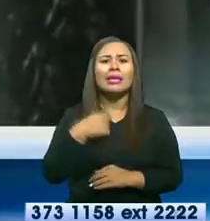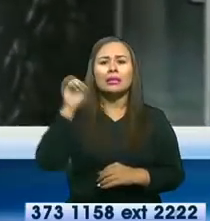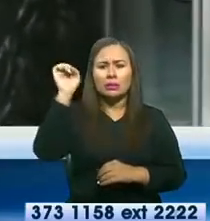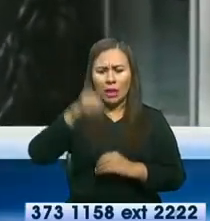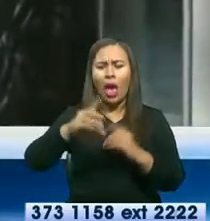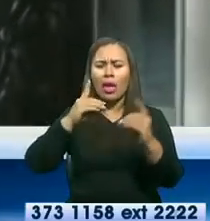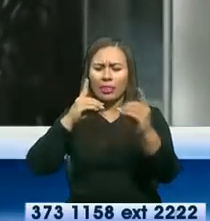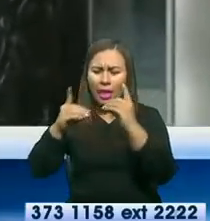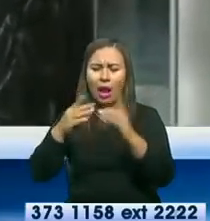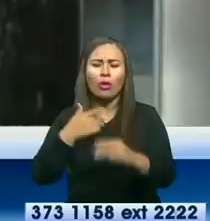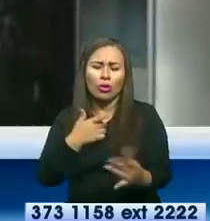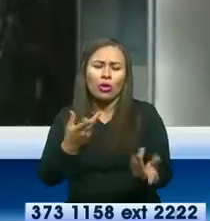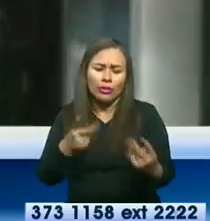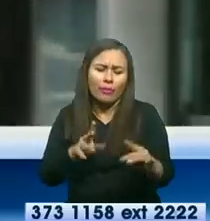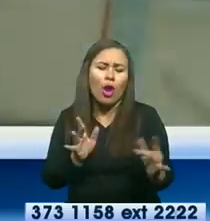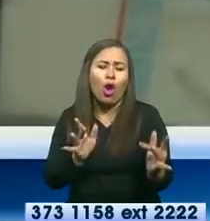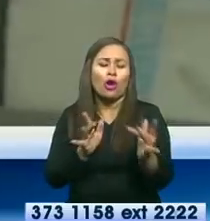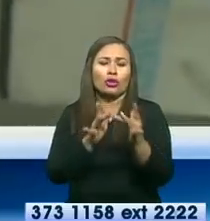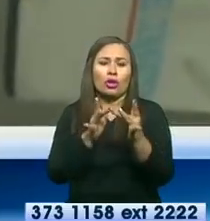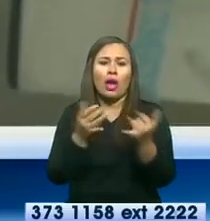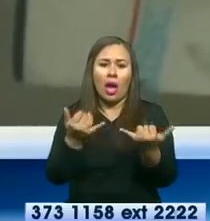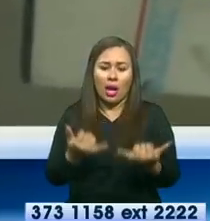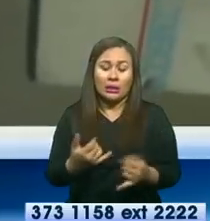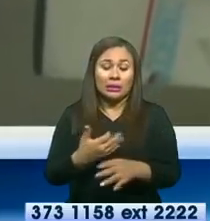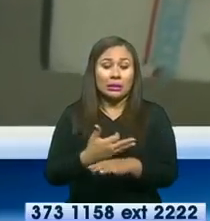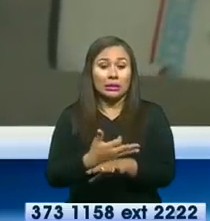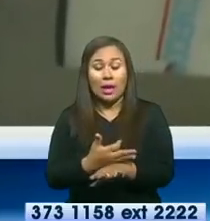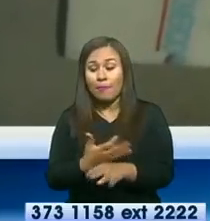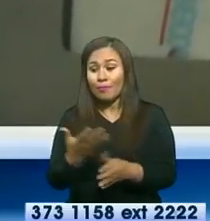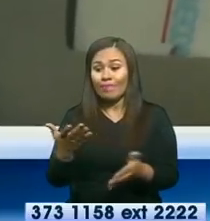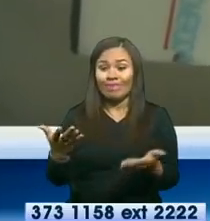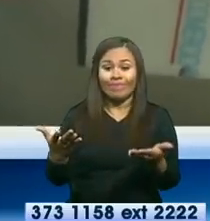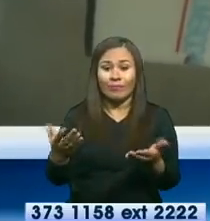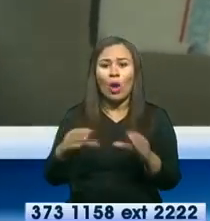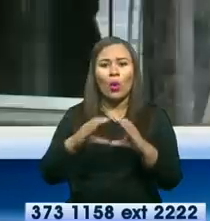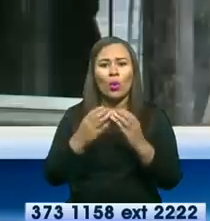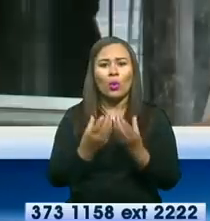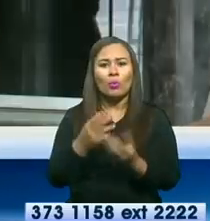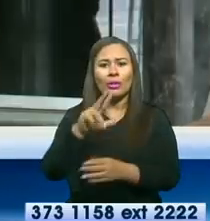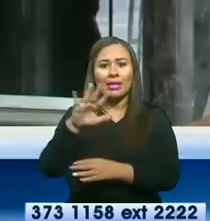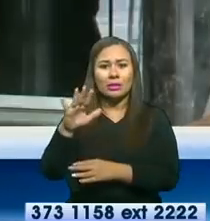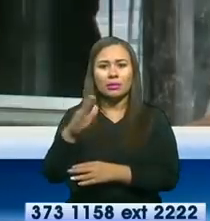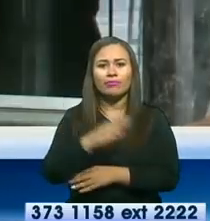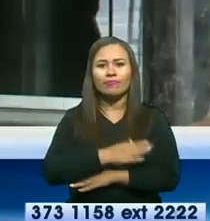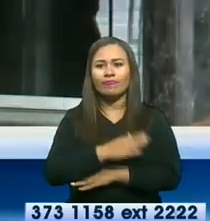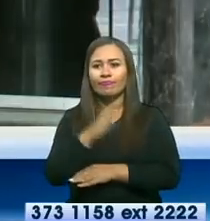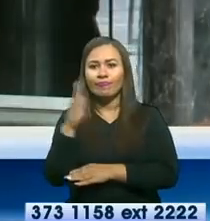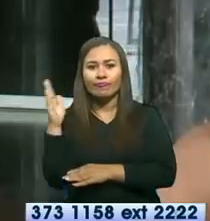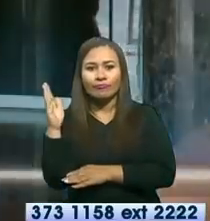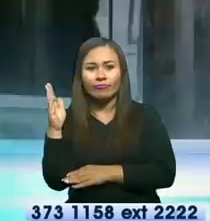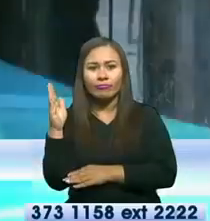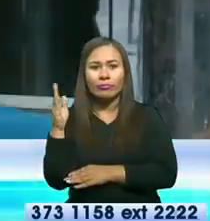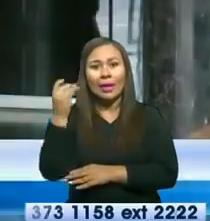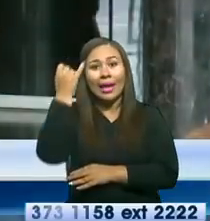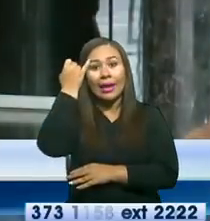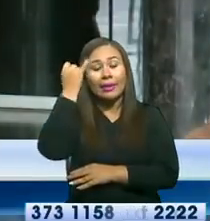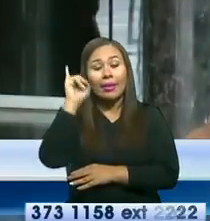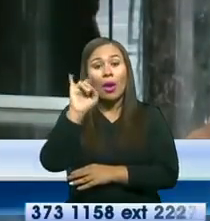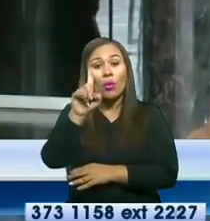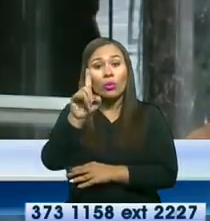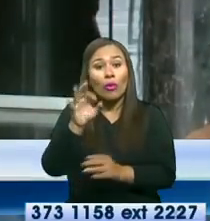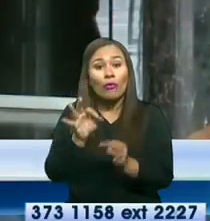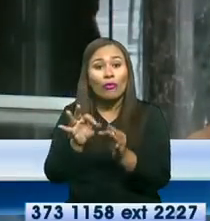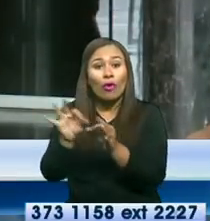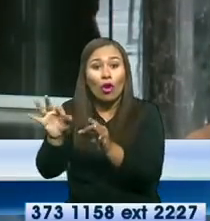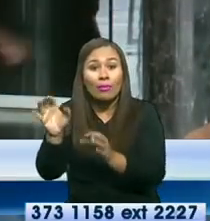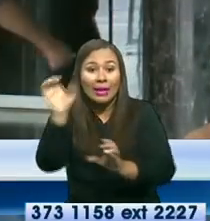que coincidía en que era momento de que el bloque tome una posición. Puede ser una alternativa que deberá ser